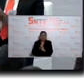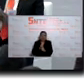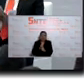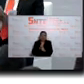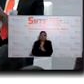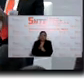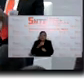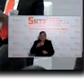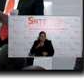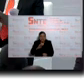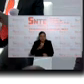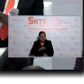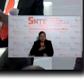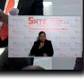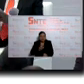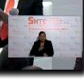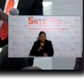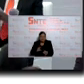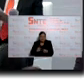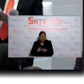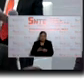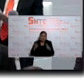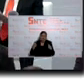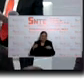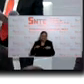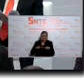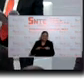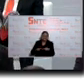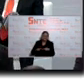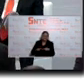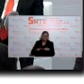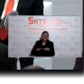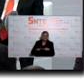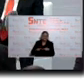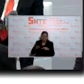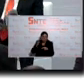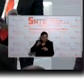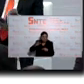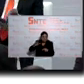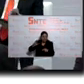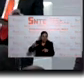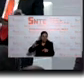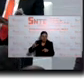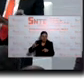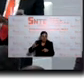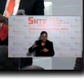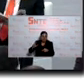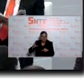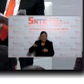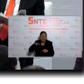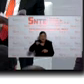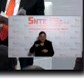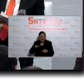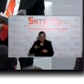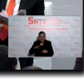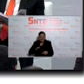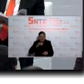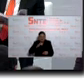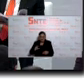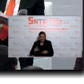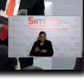Las emociones se entrelazan con la profesión docente. Y con esto deberíamos decir que el trabajo docente es